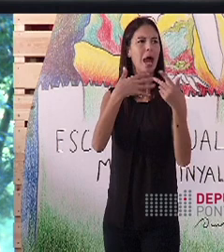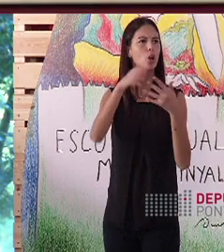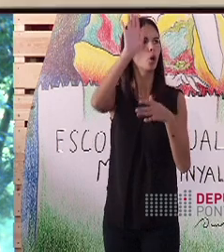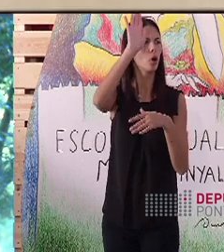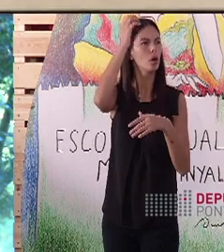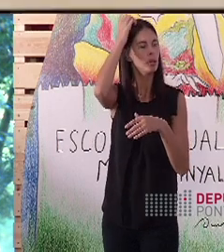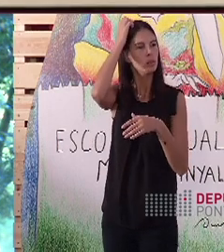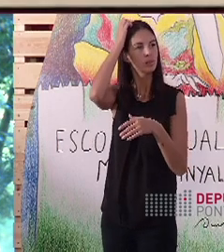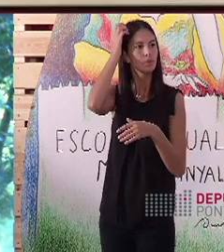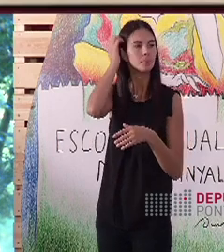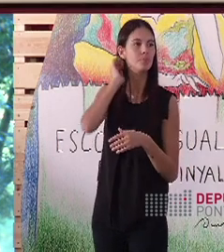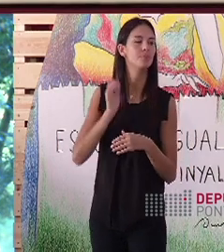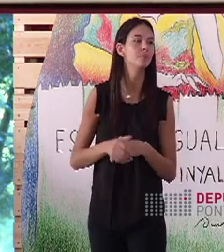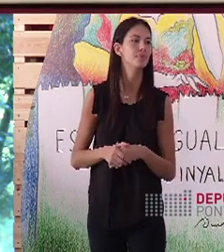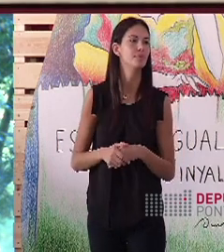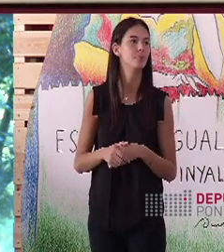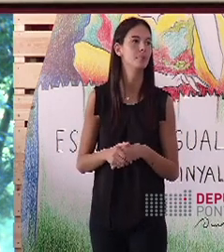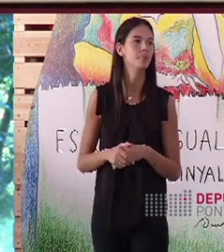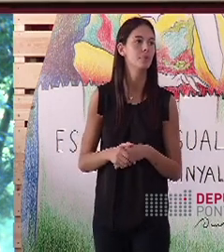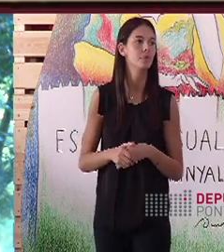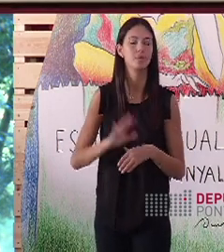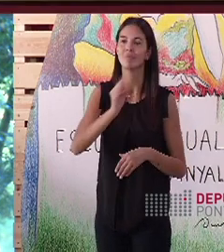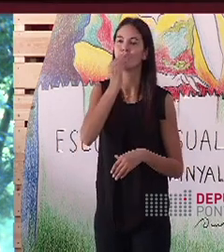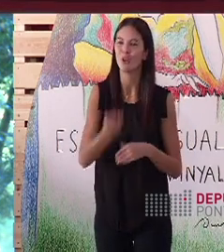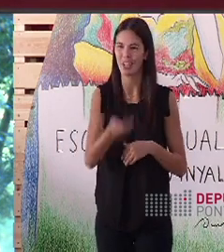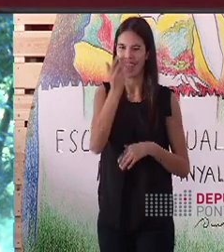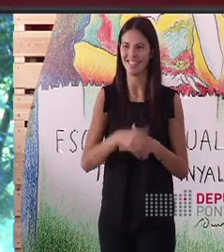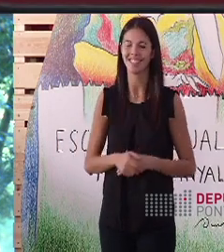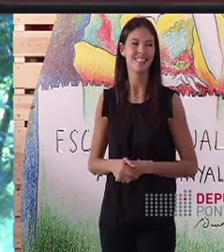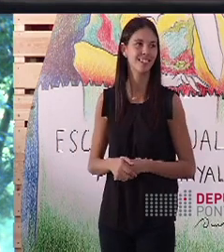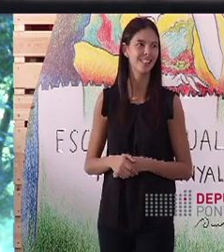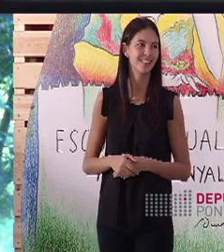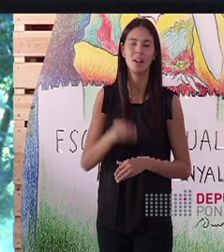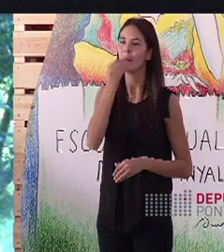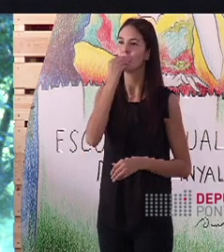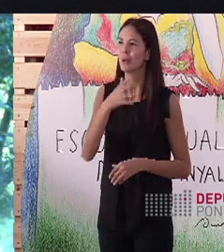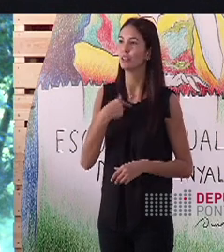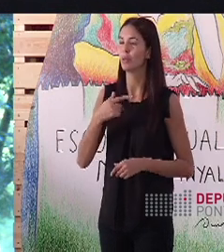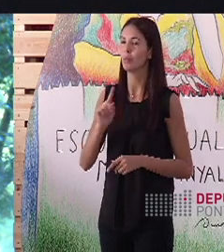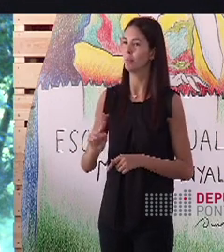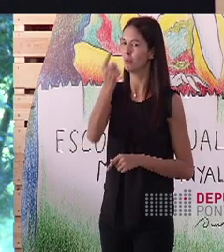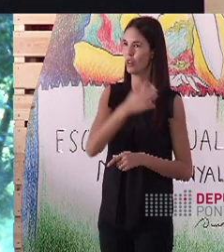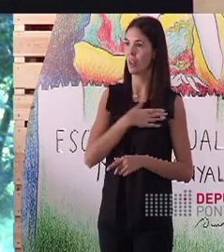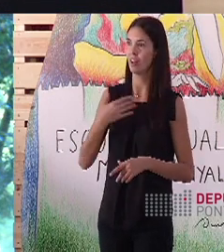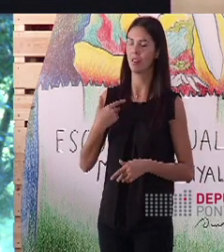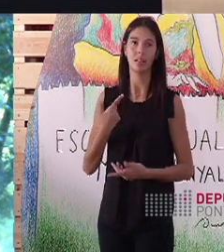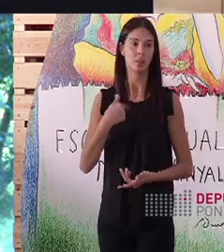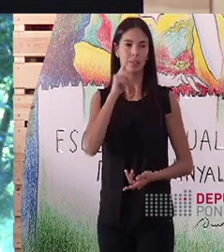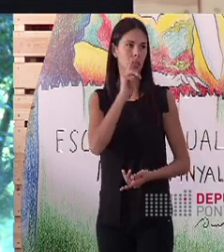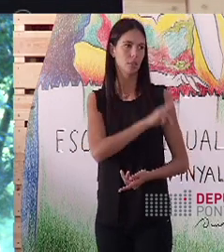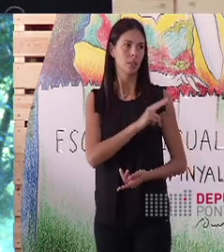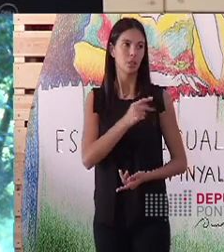levantada. No sé si... Hola, buen día. Bueno, eu, en primer lugar, agradecerte esa capacidad de